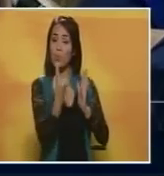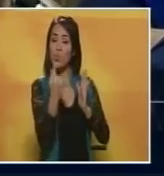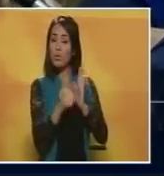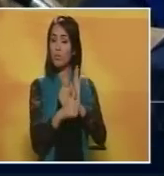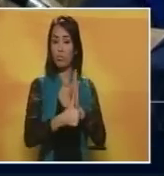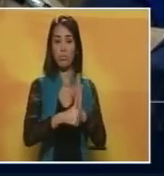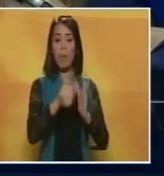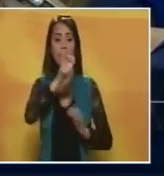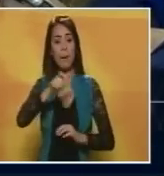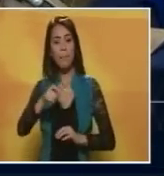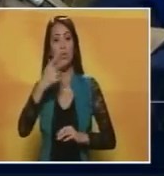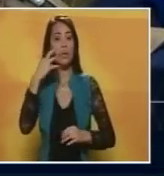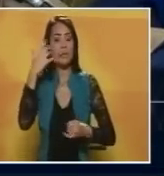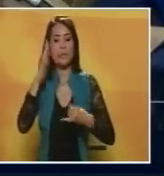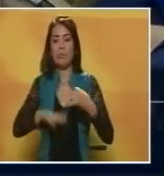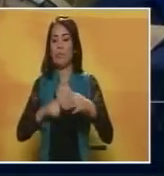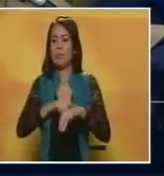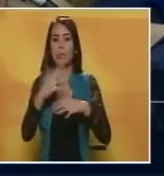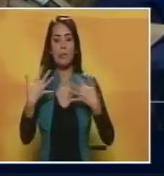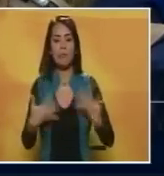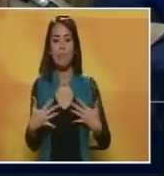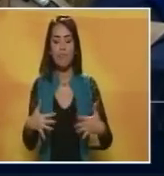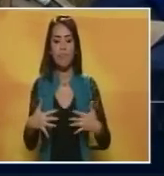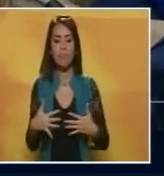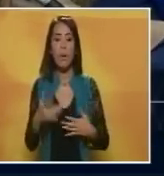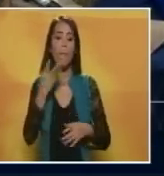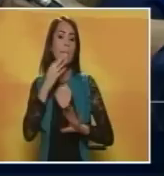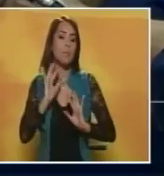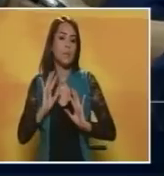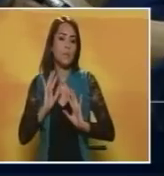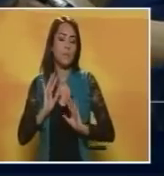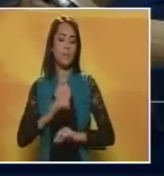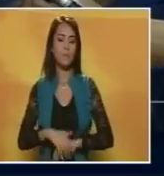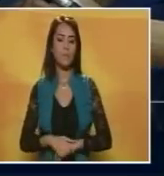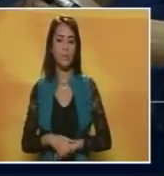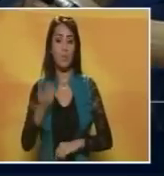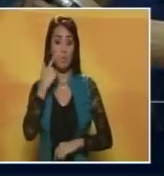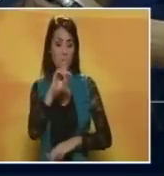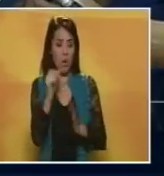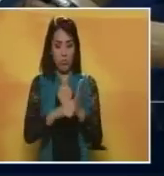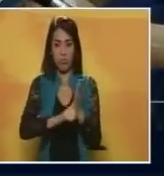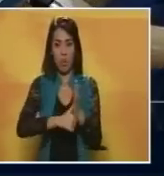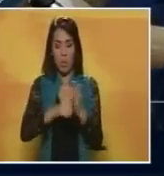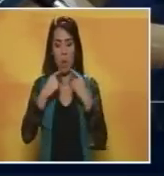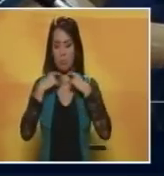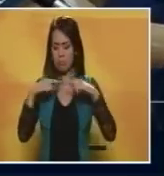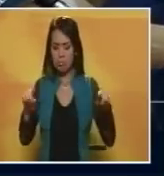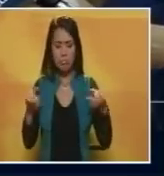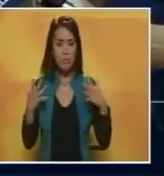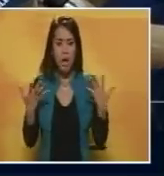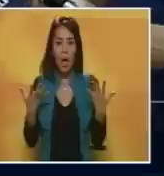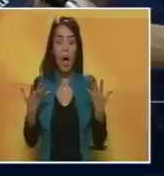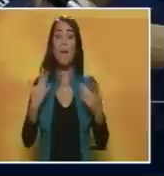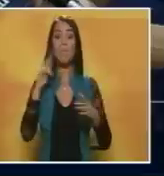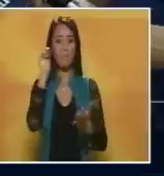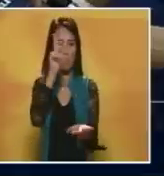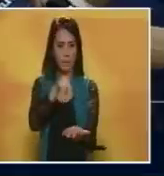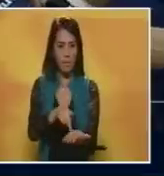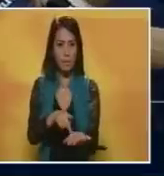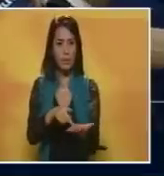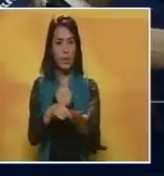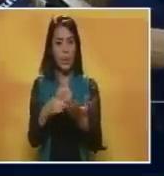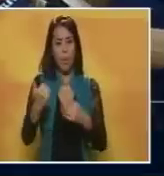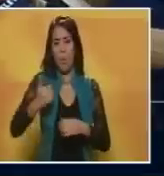persona que a última hora bueno es dijo que no tenía células el extravió la célula puede acudir a